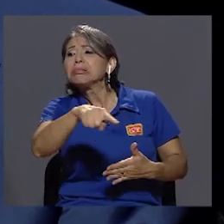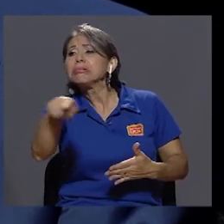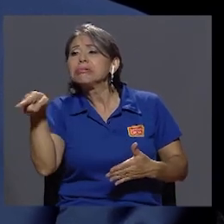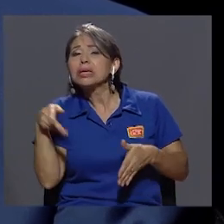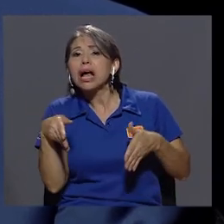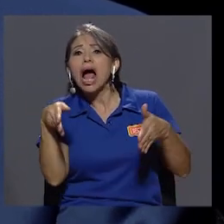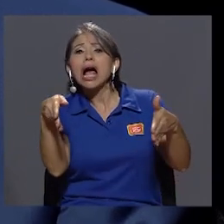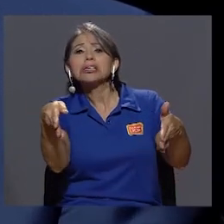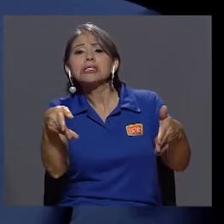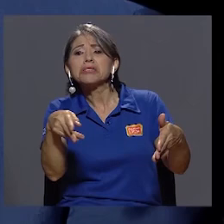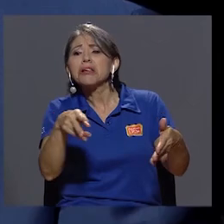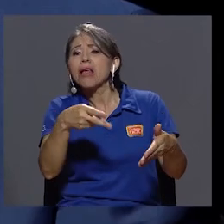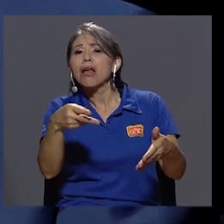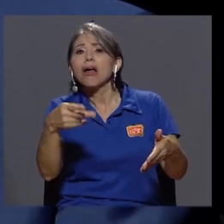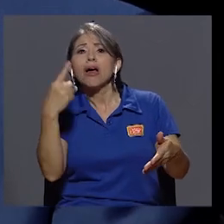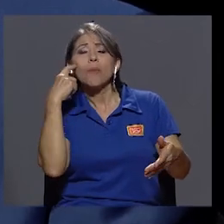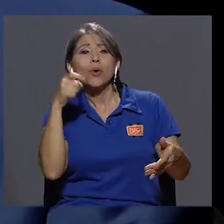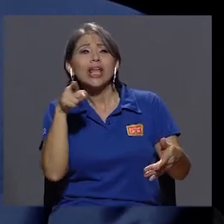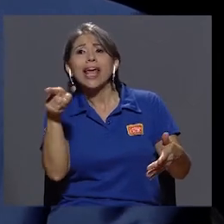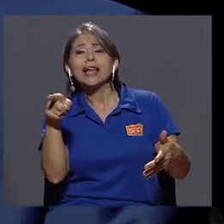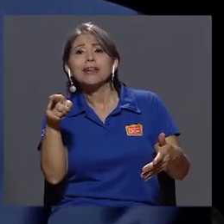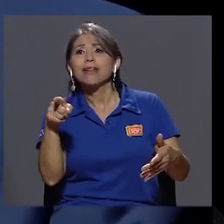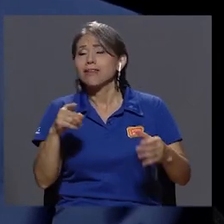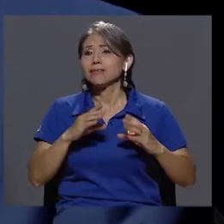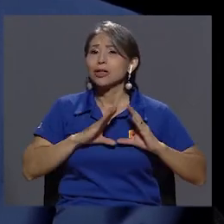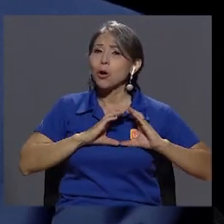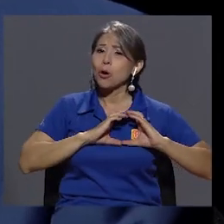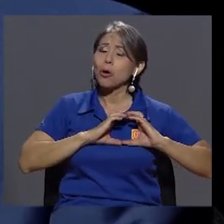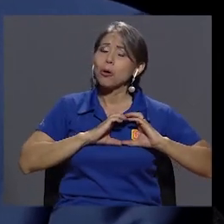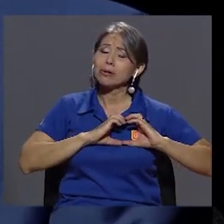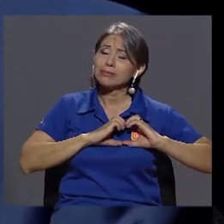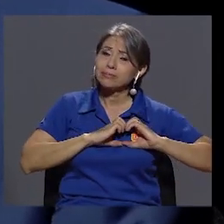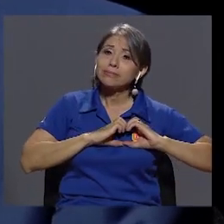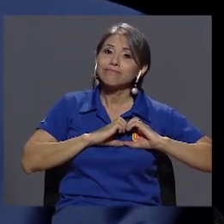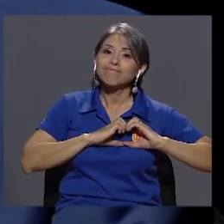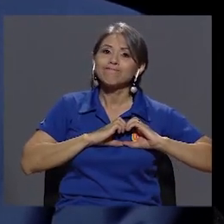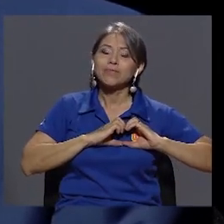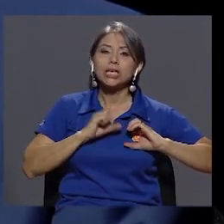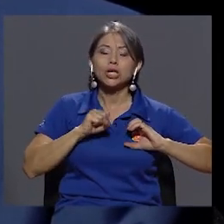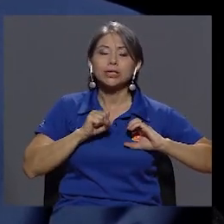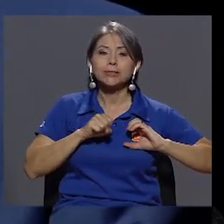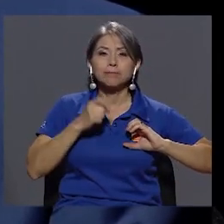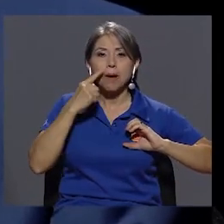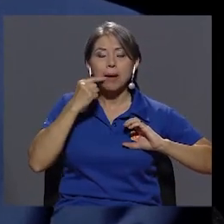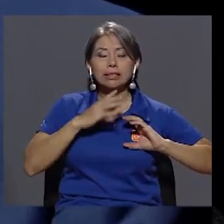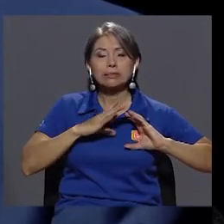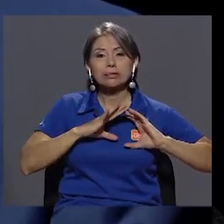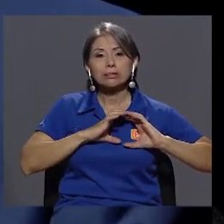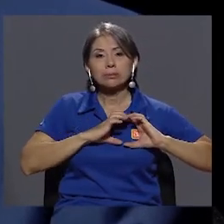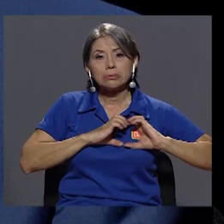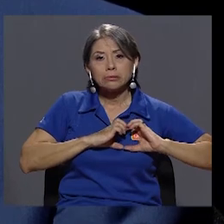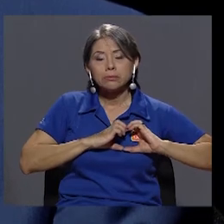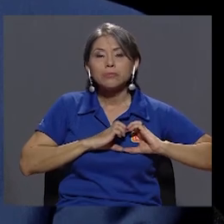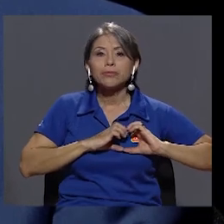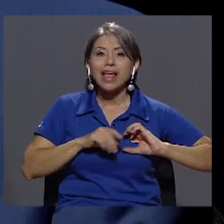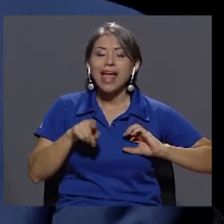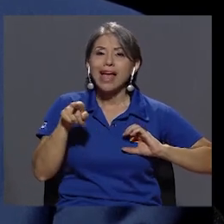l le rompió el corazón y él fue